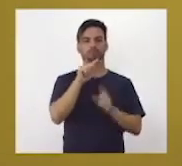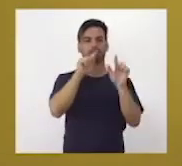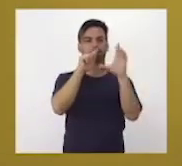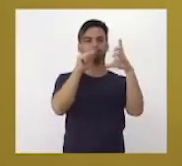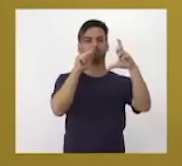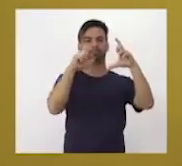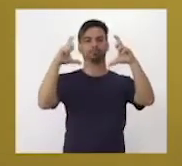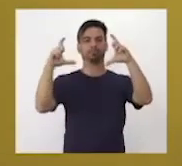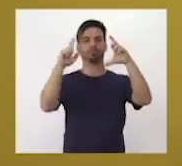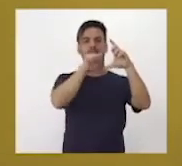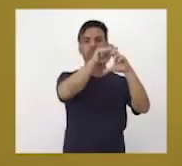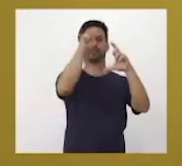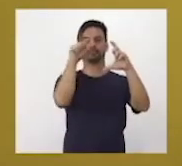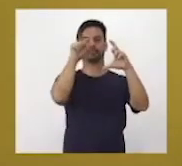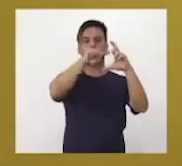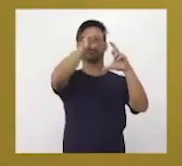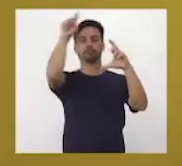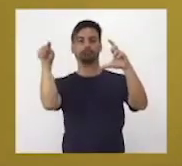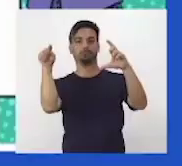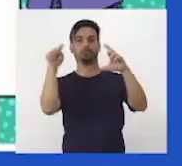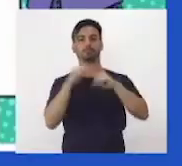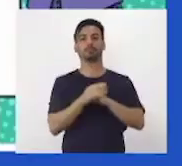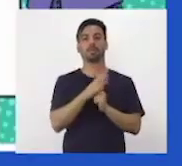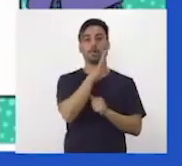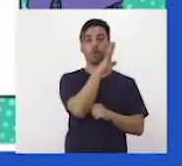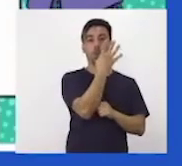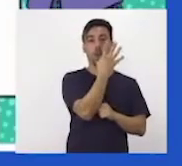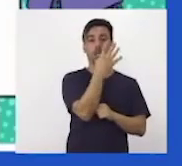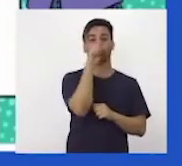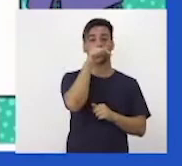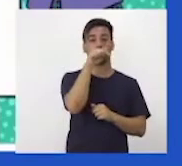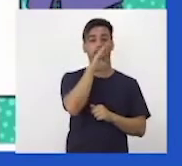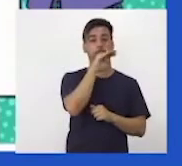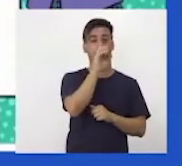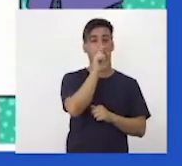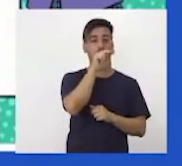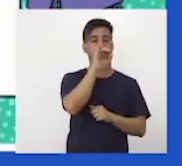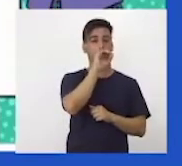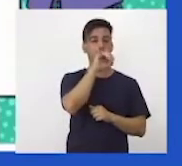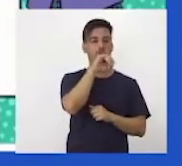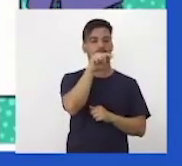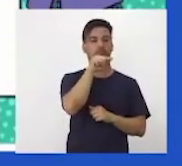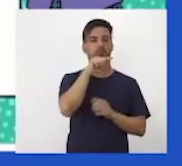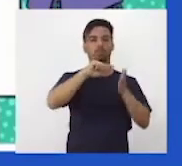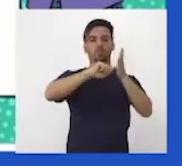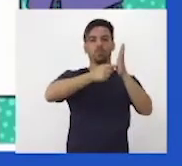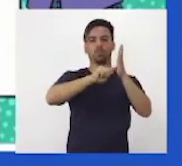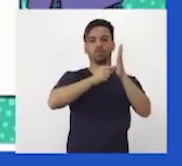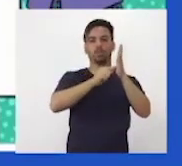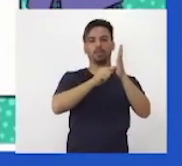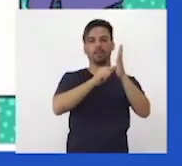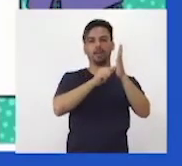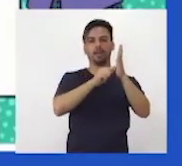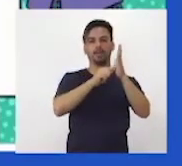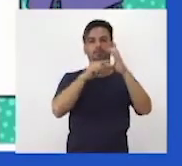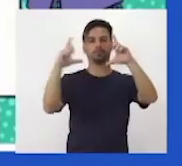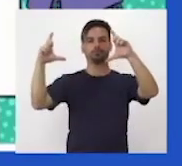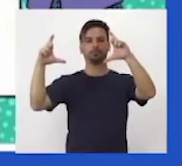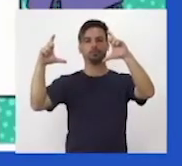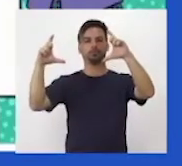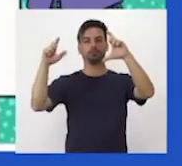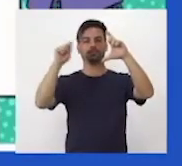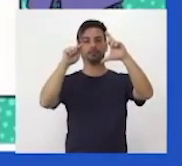cada término del polinomio. 4, que es el monomio, lo vamos a multiplicar por el